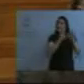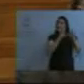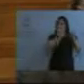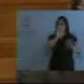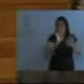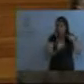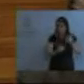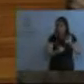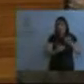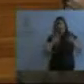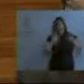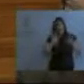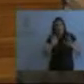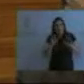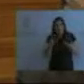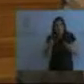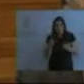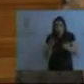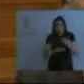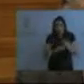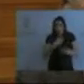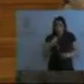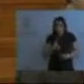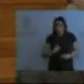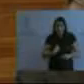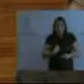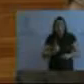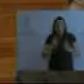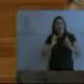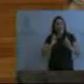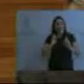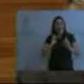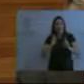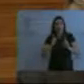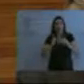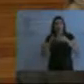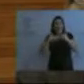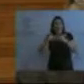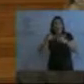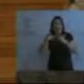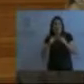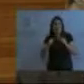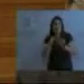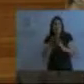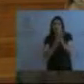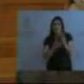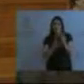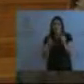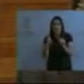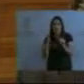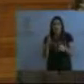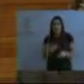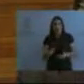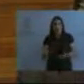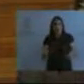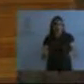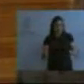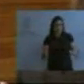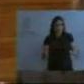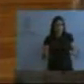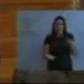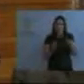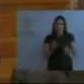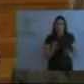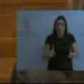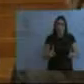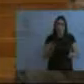75% y, sin embargo, por ese mismo hecho imponible, en el caso de los astilleros asturianos no tienen derecho a esa bonificación, así que sería interesante que